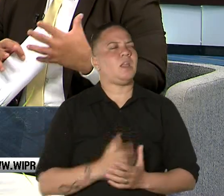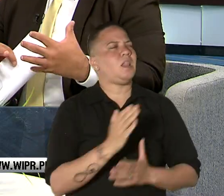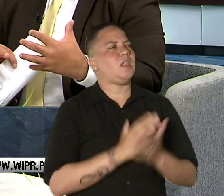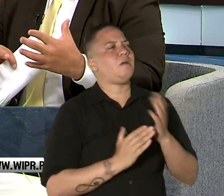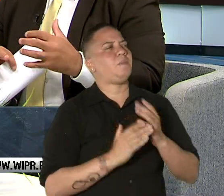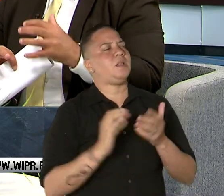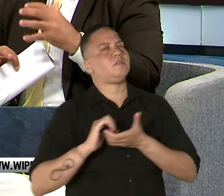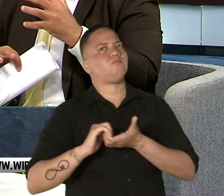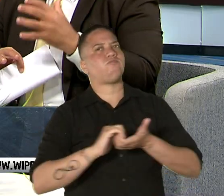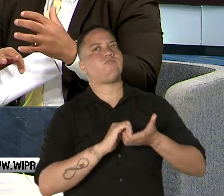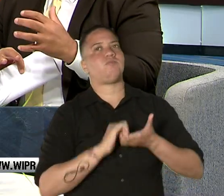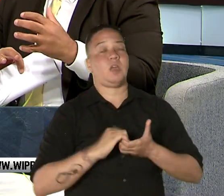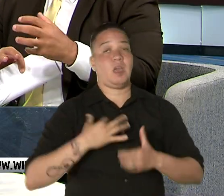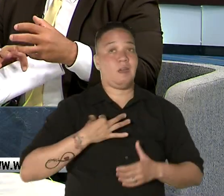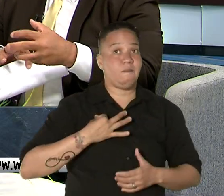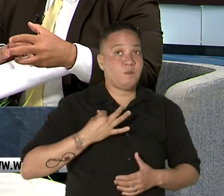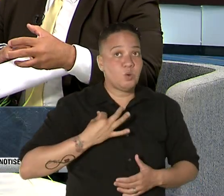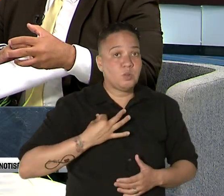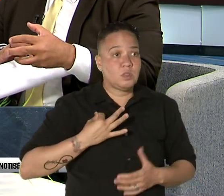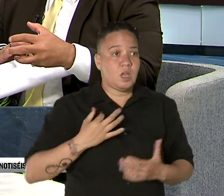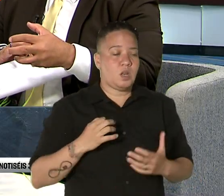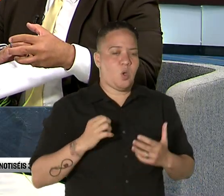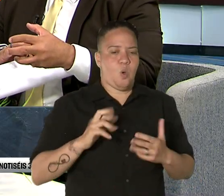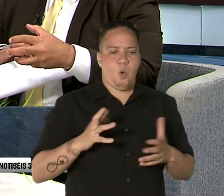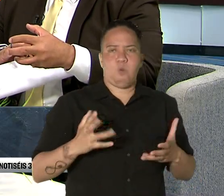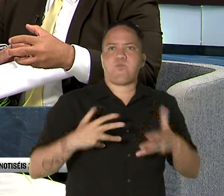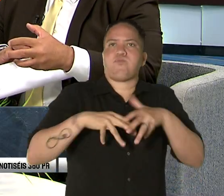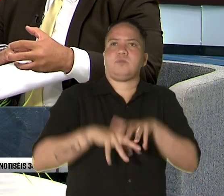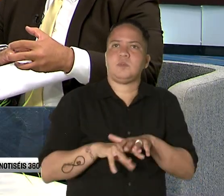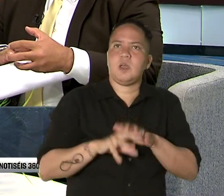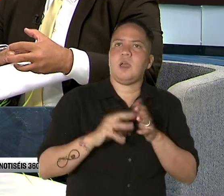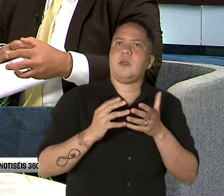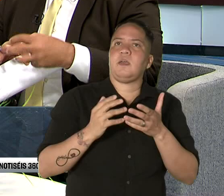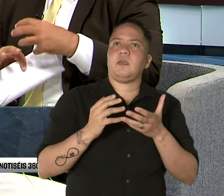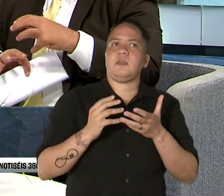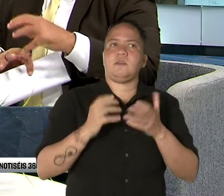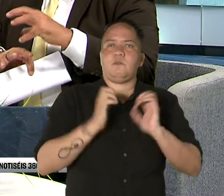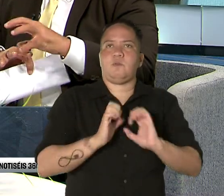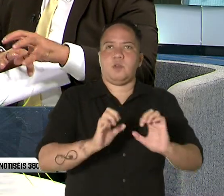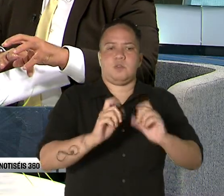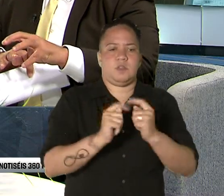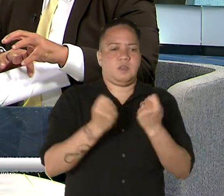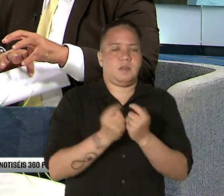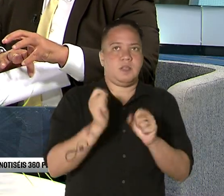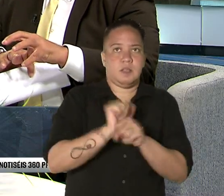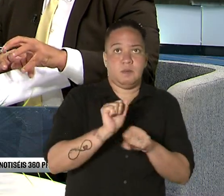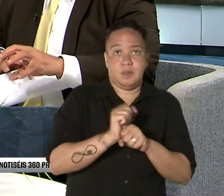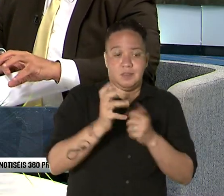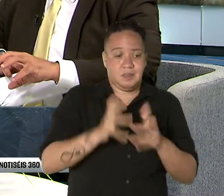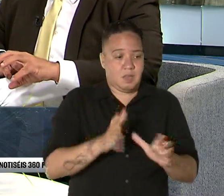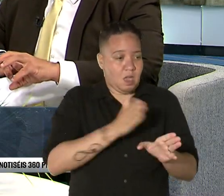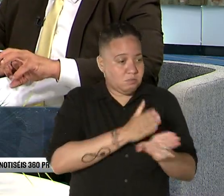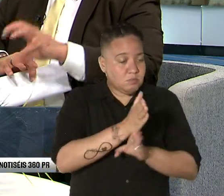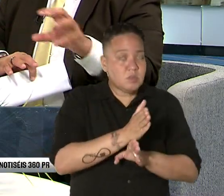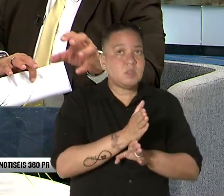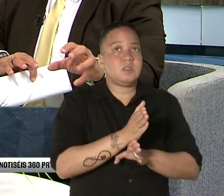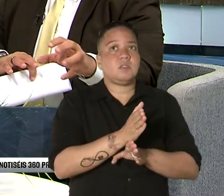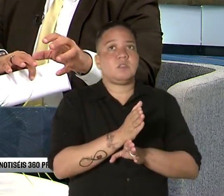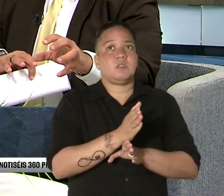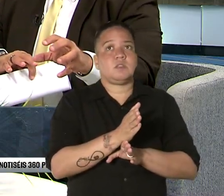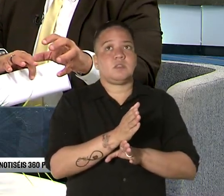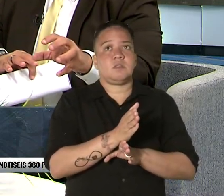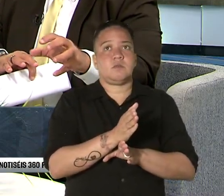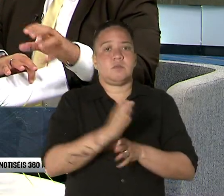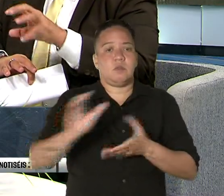ver con la colaboración es voluntaria o se combinan esfuerzos de unos de un equipo de trabajo que ustedes tienen ya especializado y según